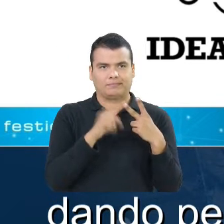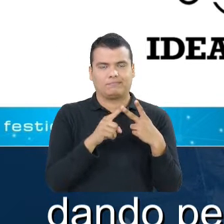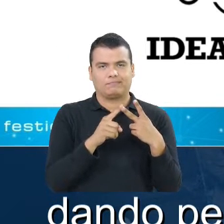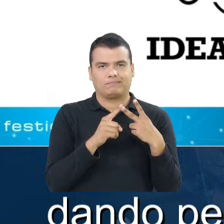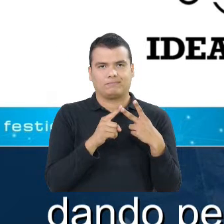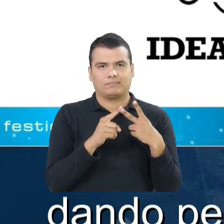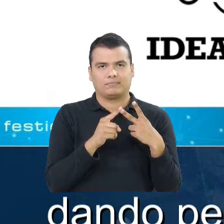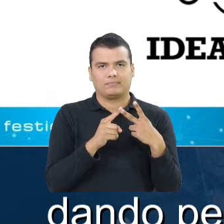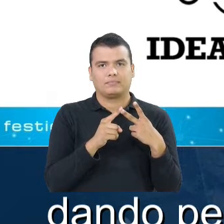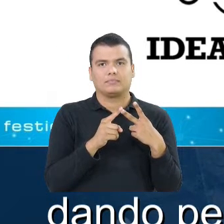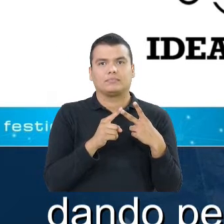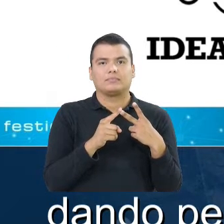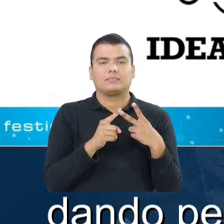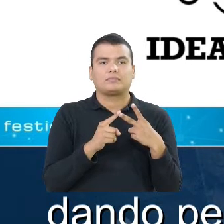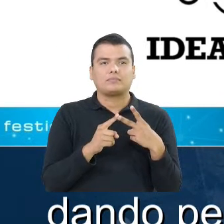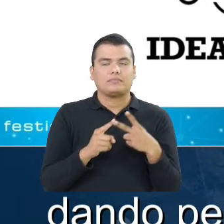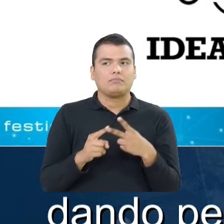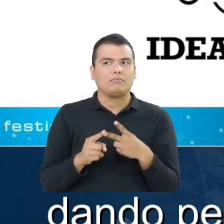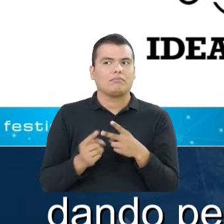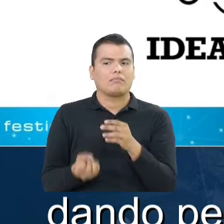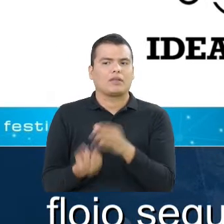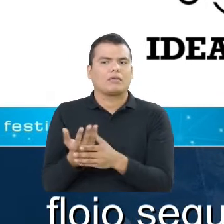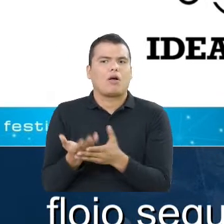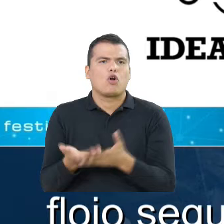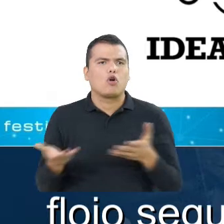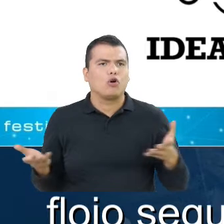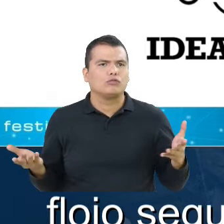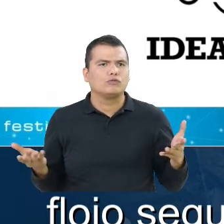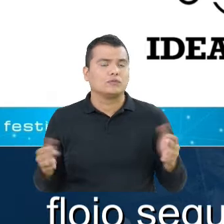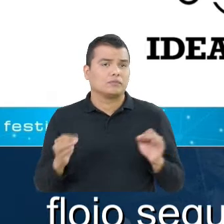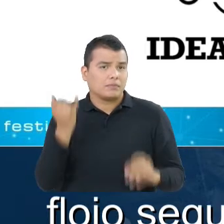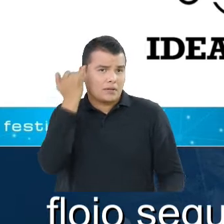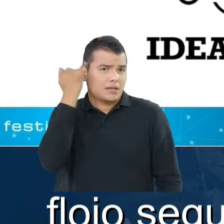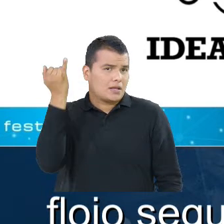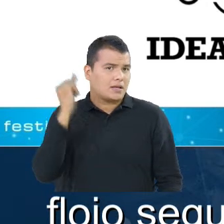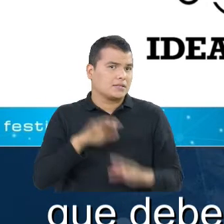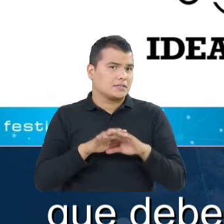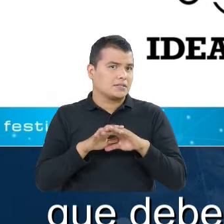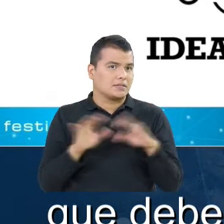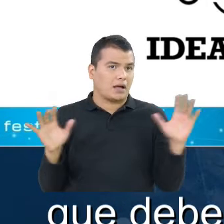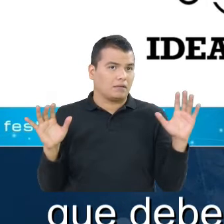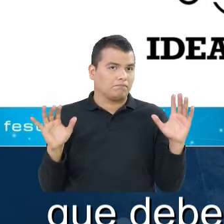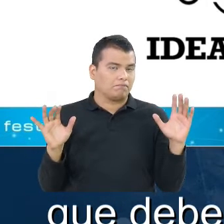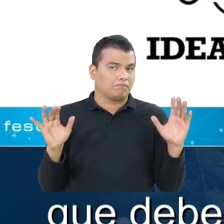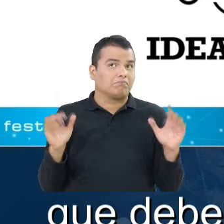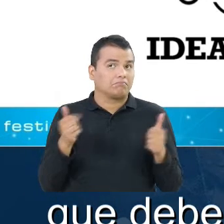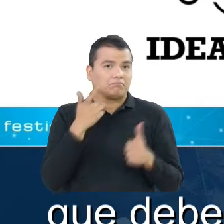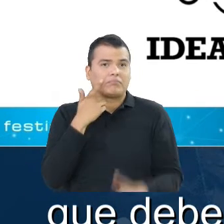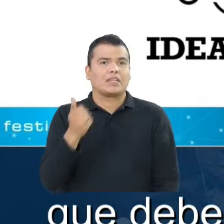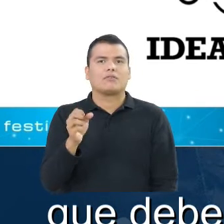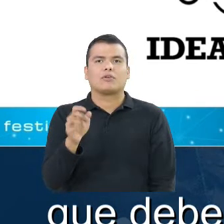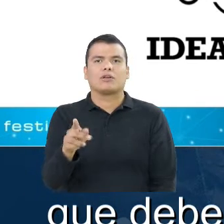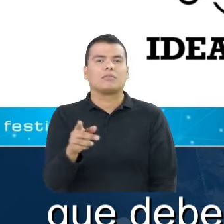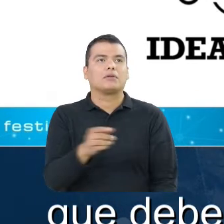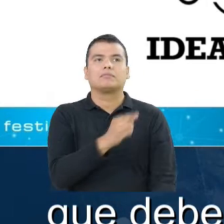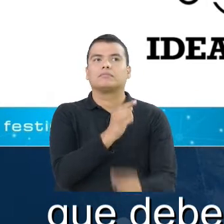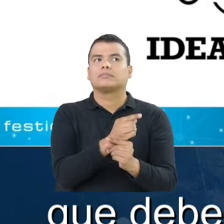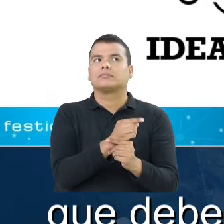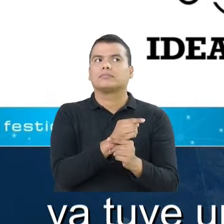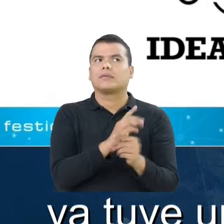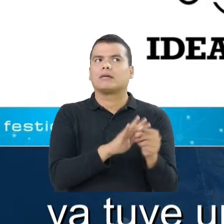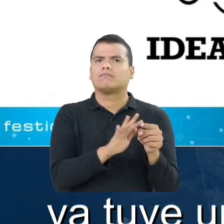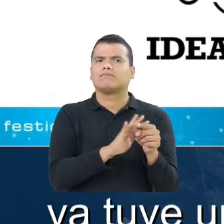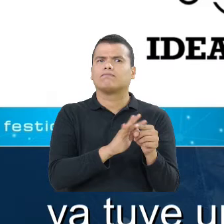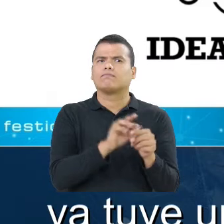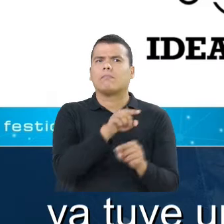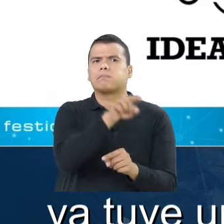pasos que debemos seguir es el producto. Ok, ya tuve una idea maravillosa, pero esa idea hay que llevarla al mundo real. Si